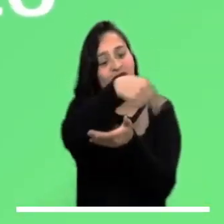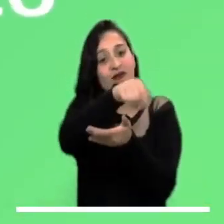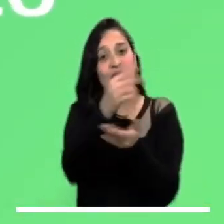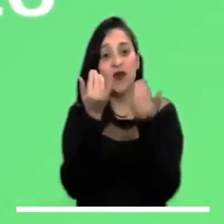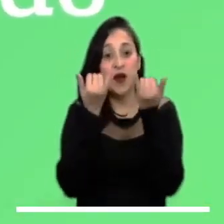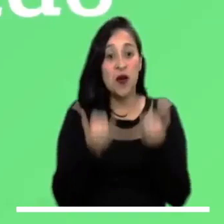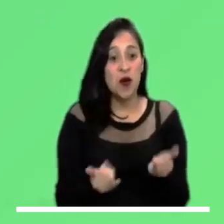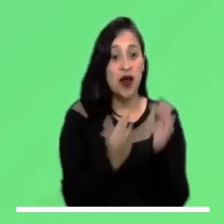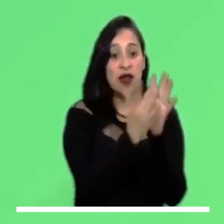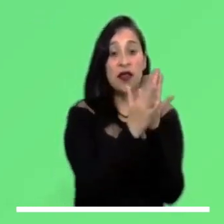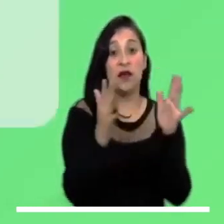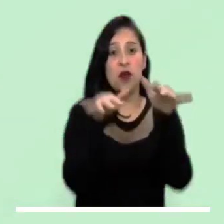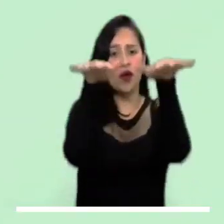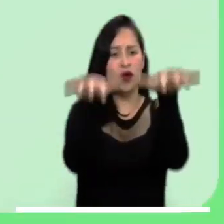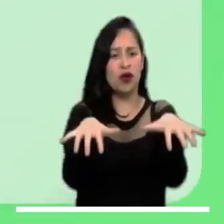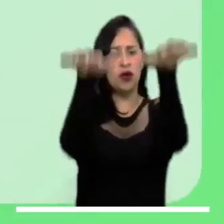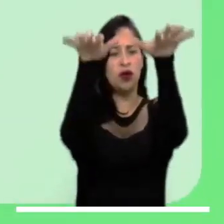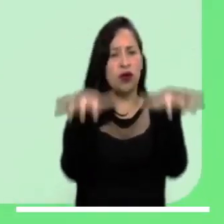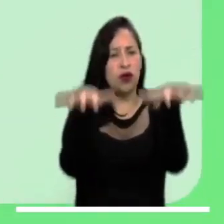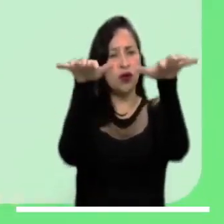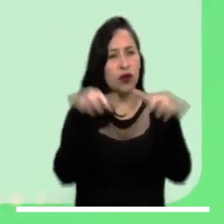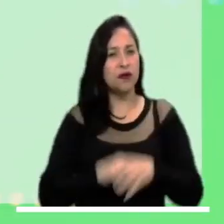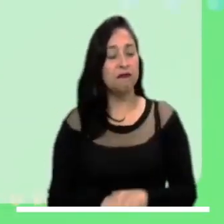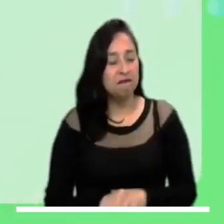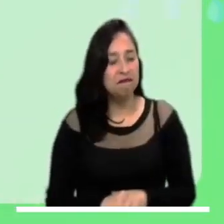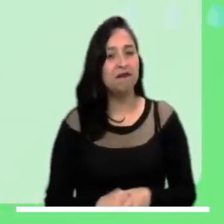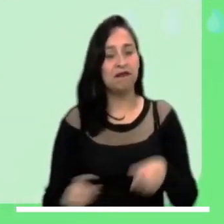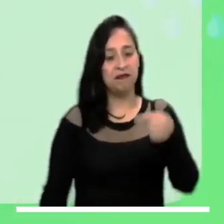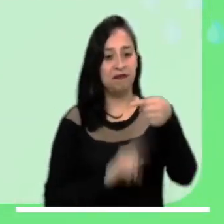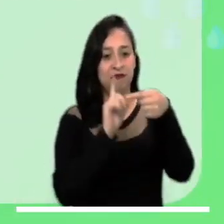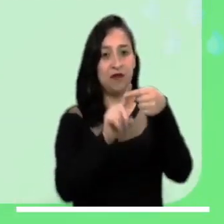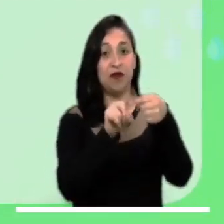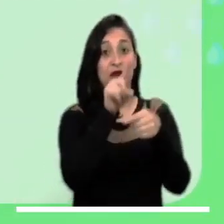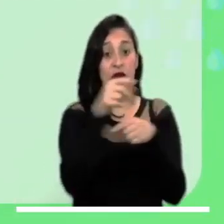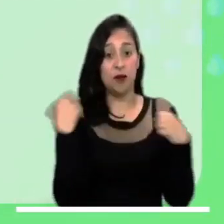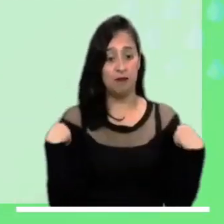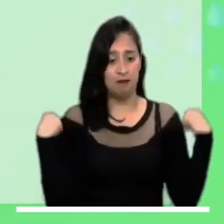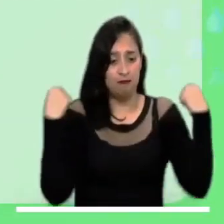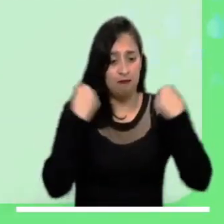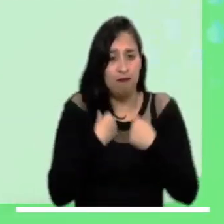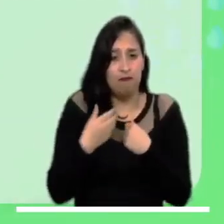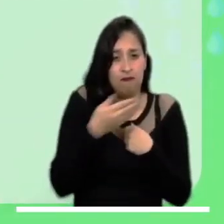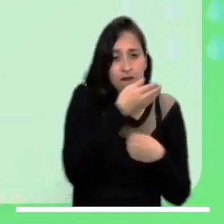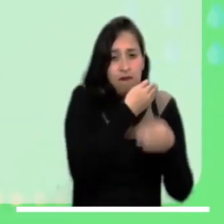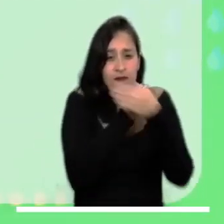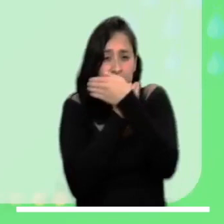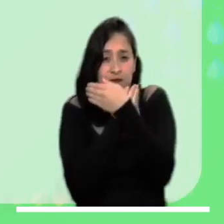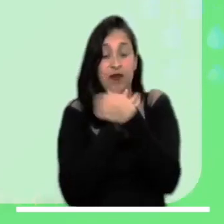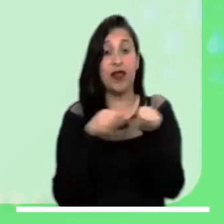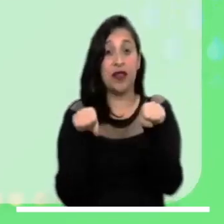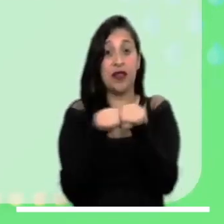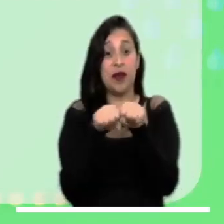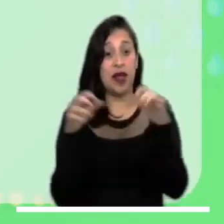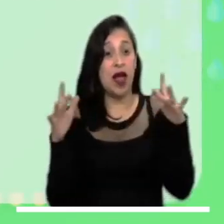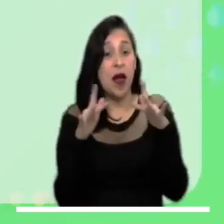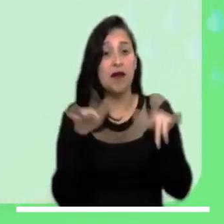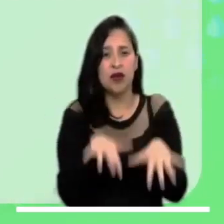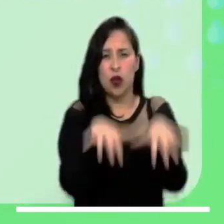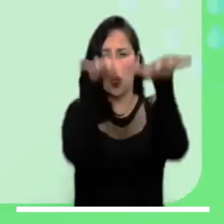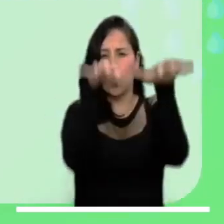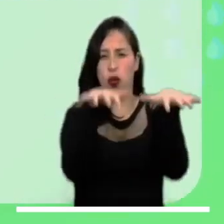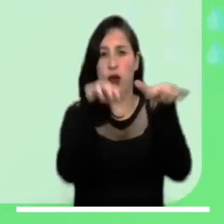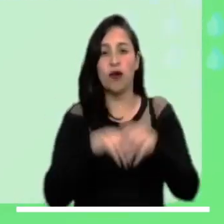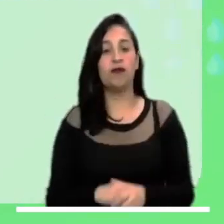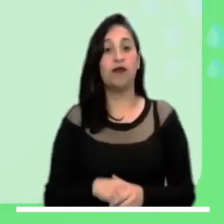Estas son algunas recomendaciones para tener en cuenta durante esta temporada de lluvias. Procure estar bien abrigado,